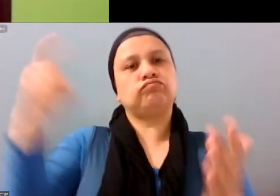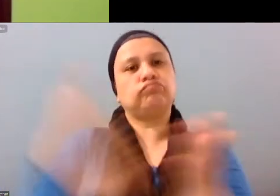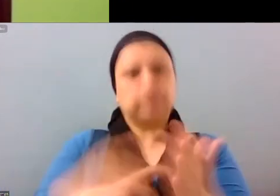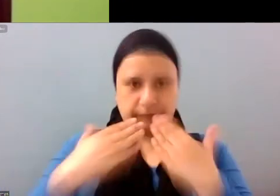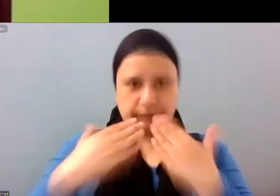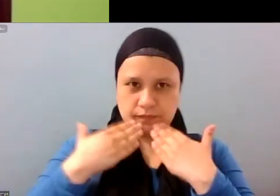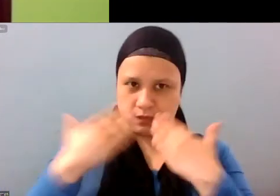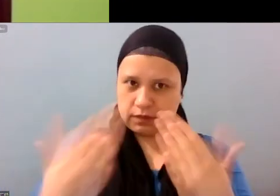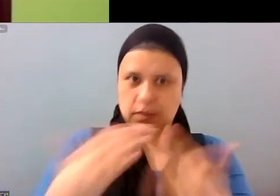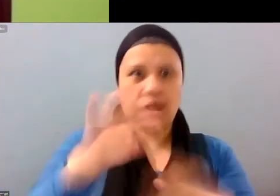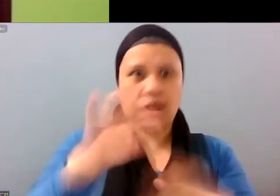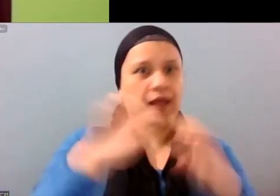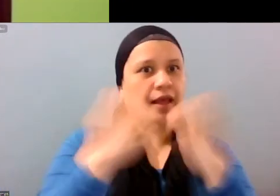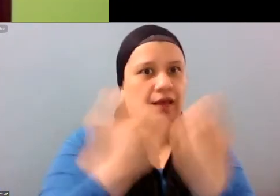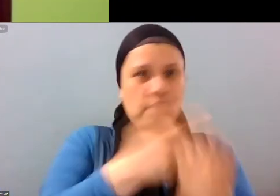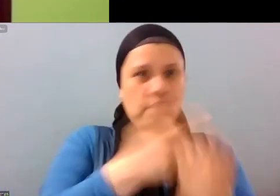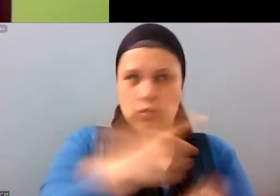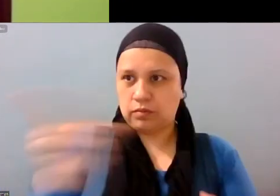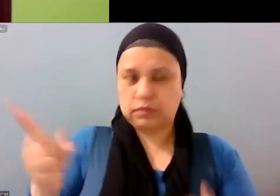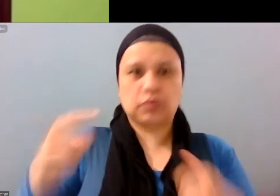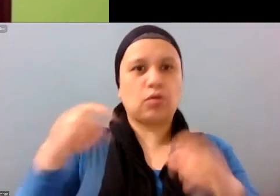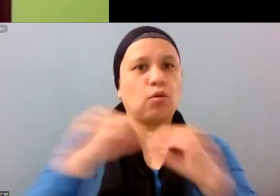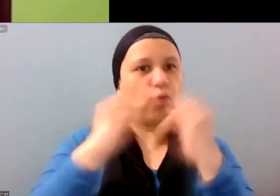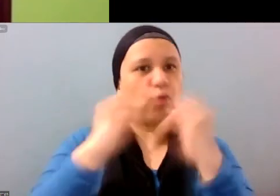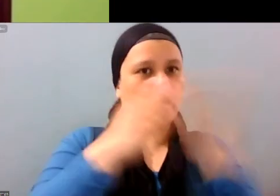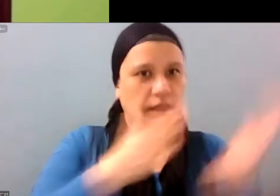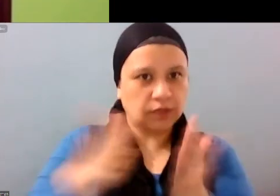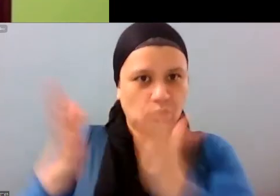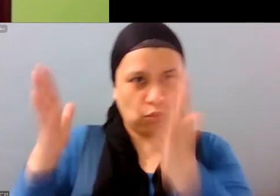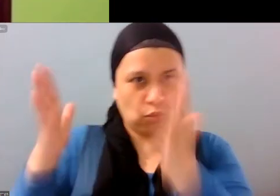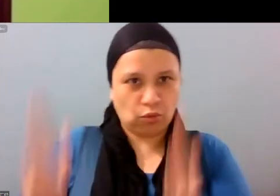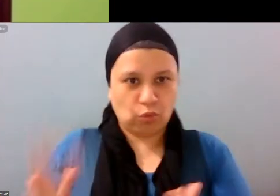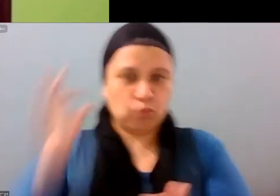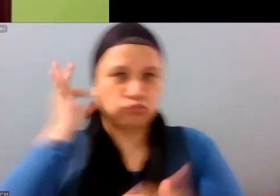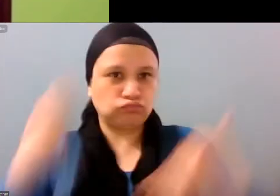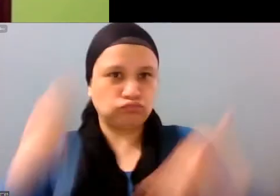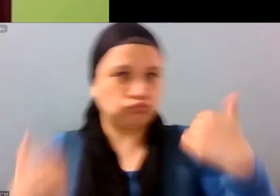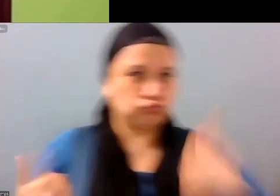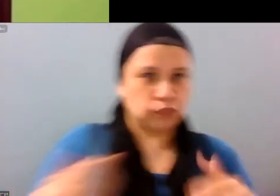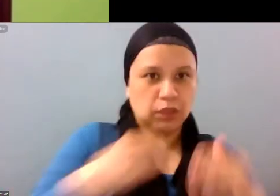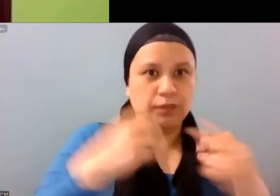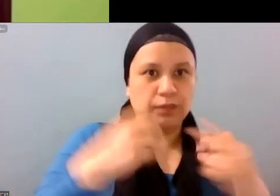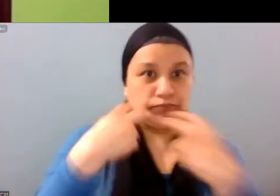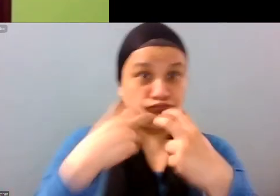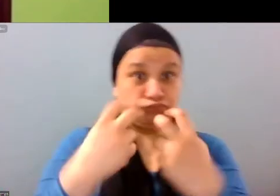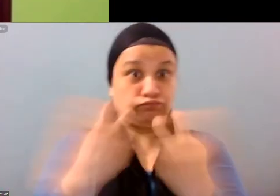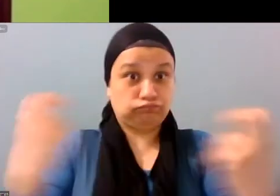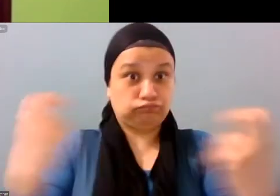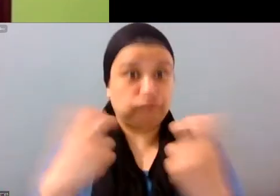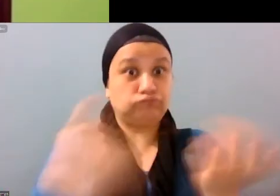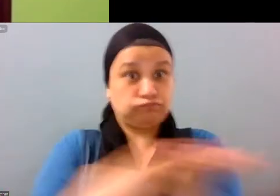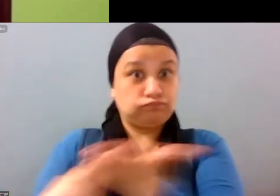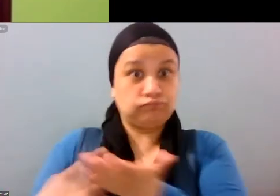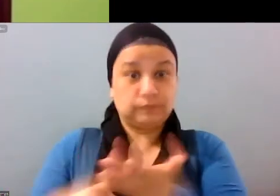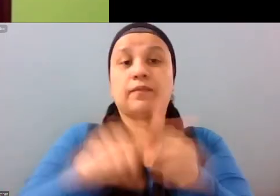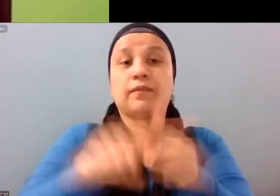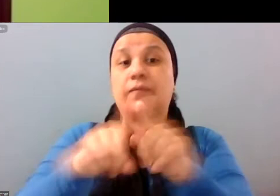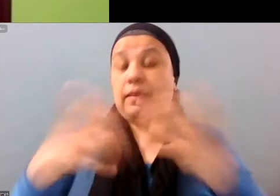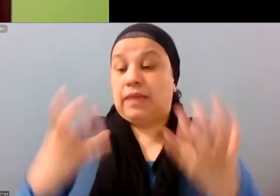organizador a los señores y señoras panelistas y mostramos toda